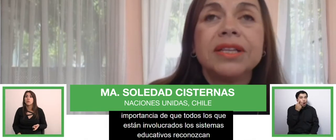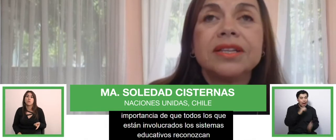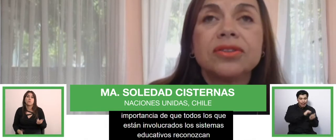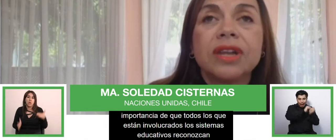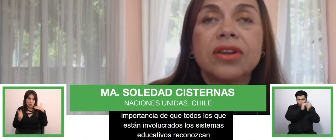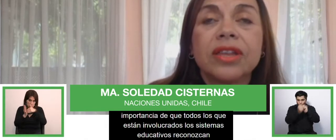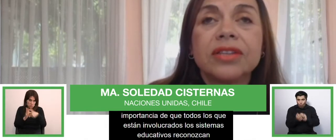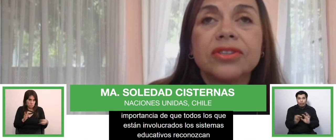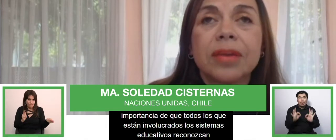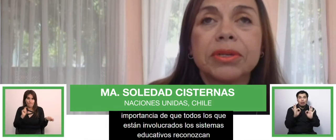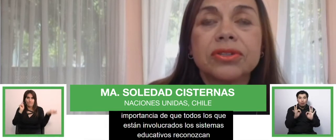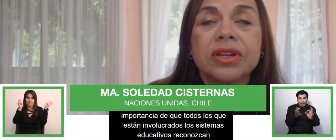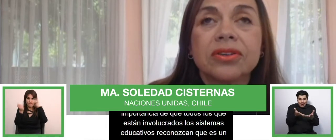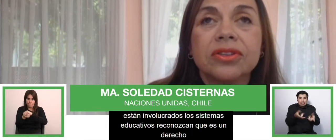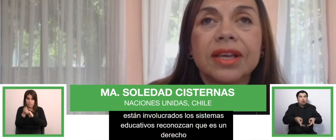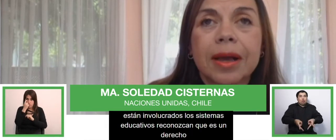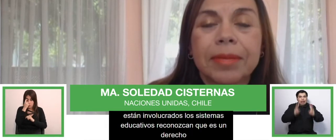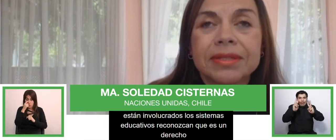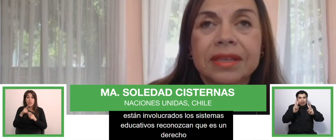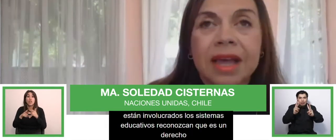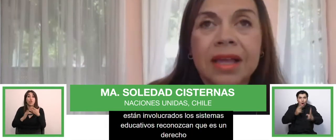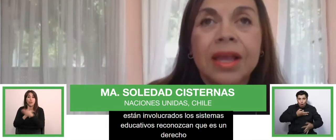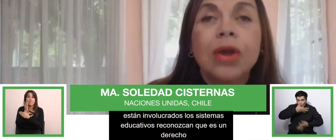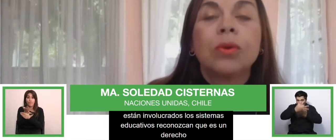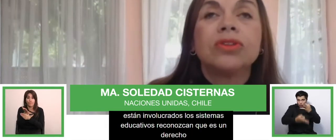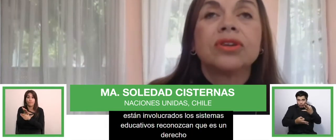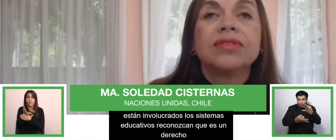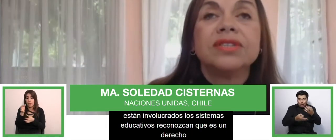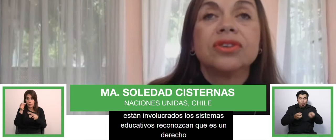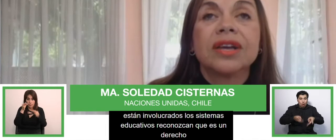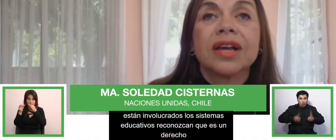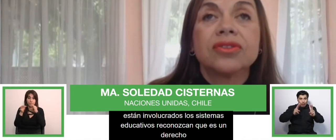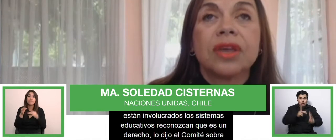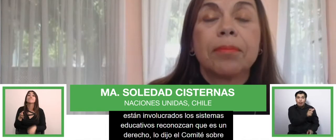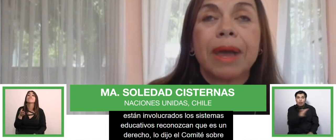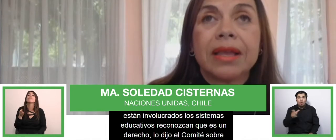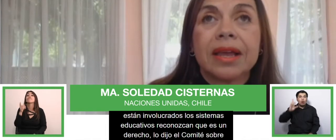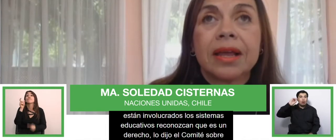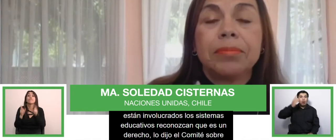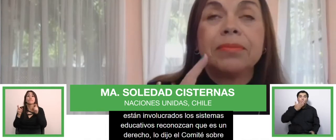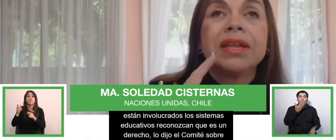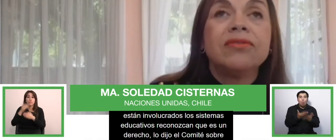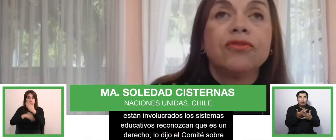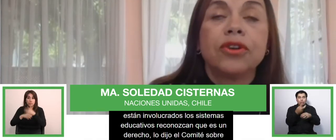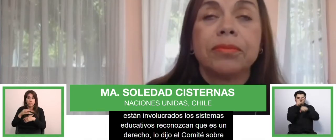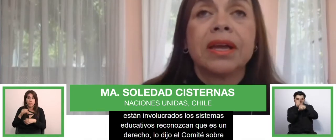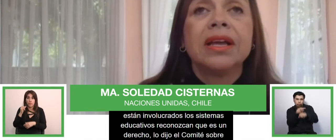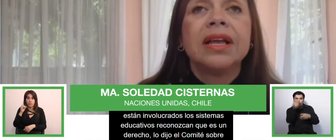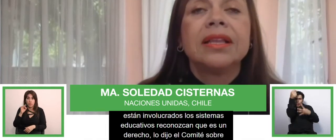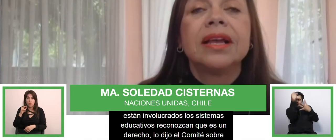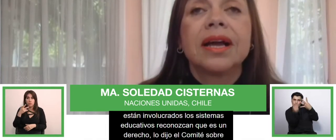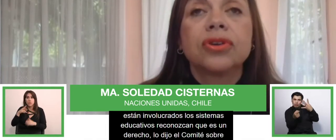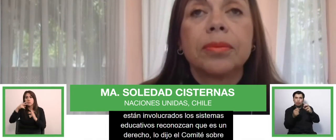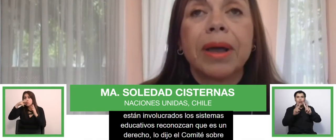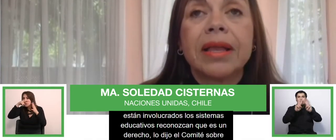dijo el Comité sobre los derechos de las personas con discapacidad cuando revisó el caso de España, el primer informe del caso de España.